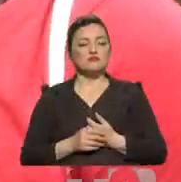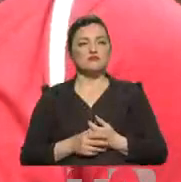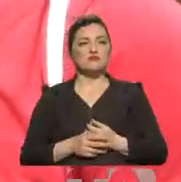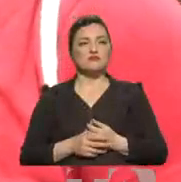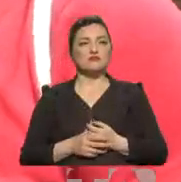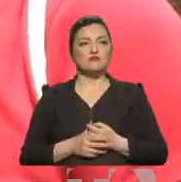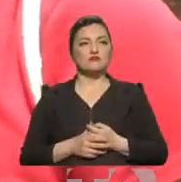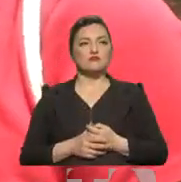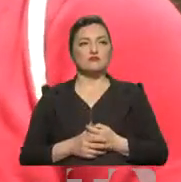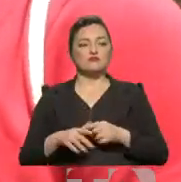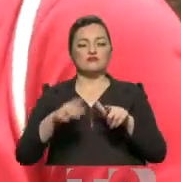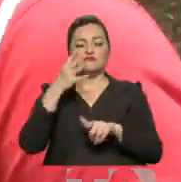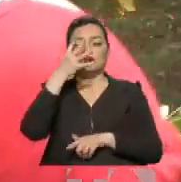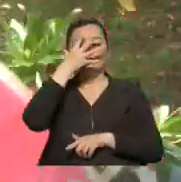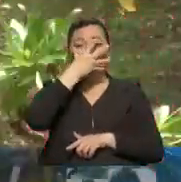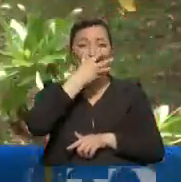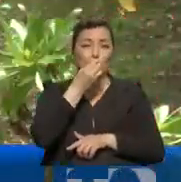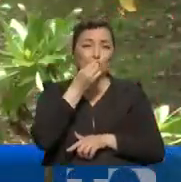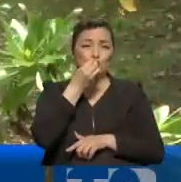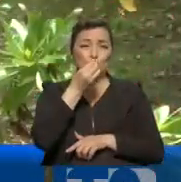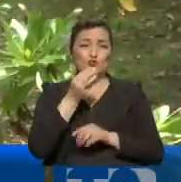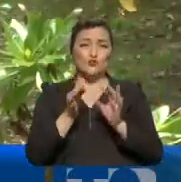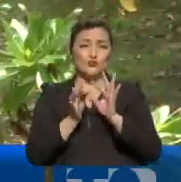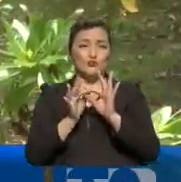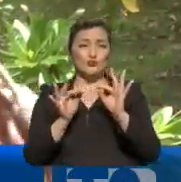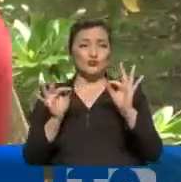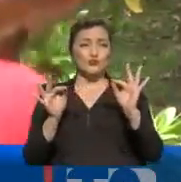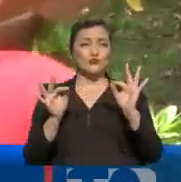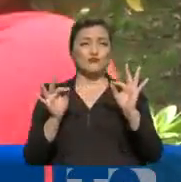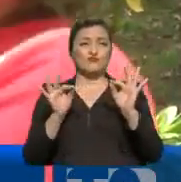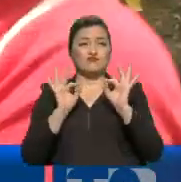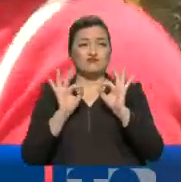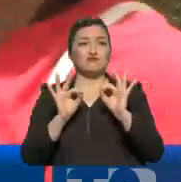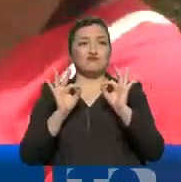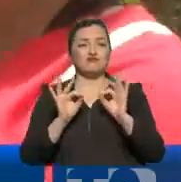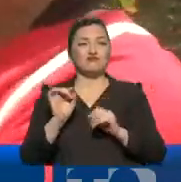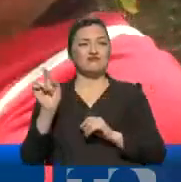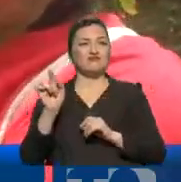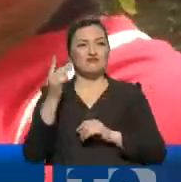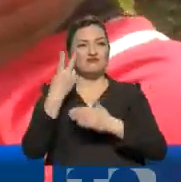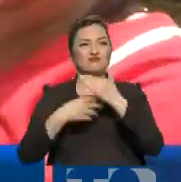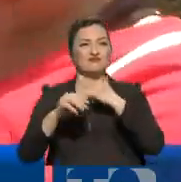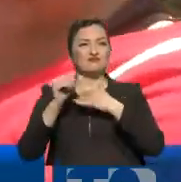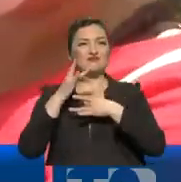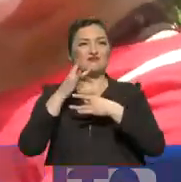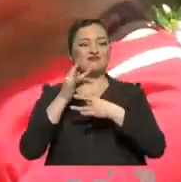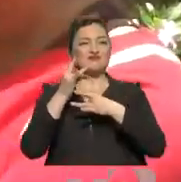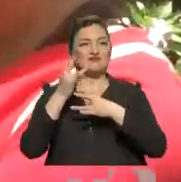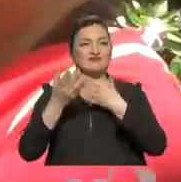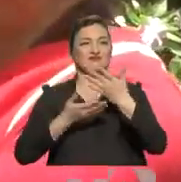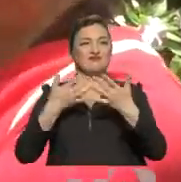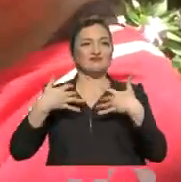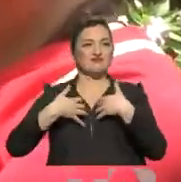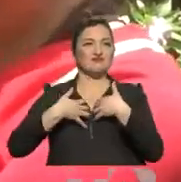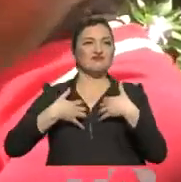Precioso, me parece un lugar bien bonito, limpio, chévere. Veo que le ha gustado bastante a Isabela compartir con los